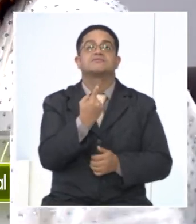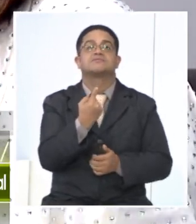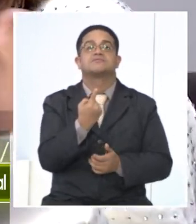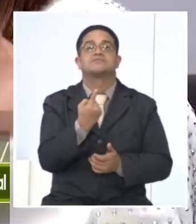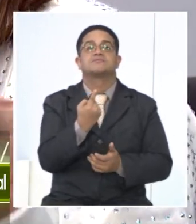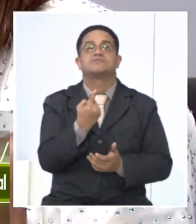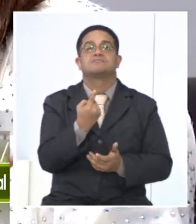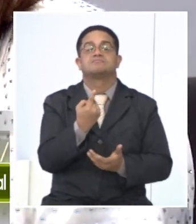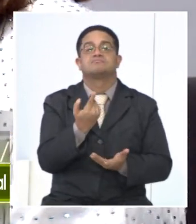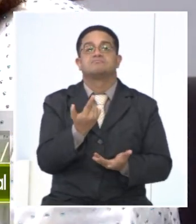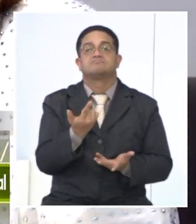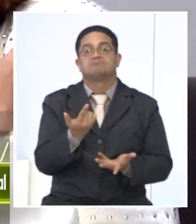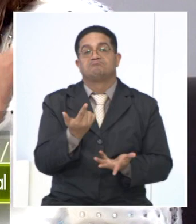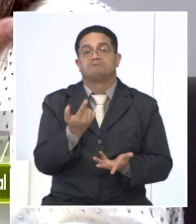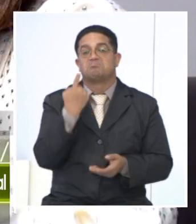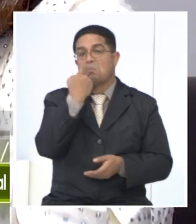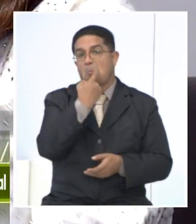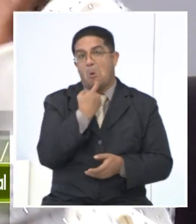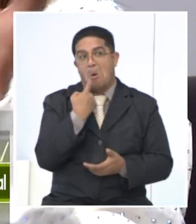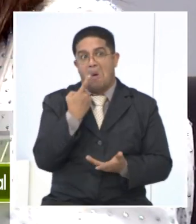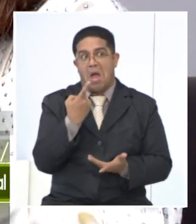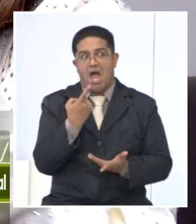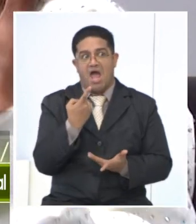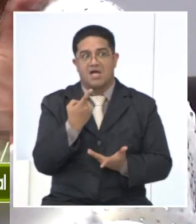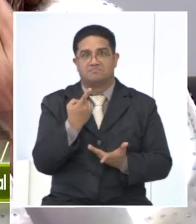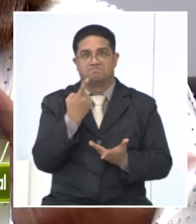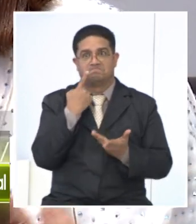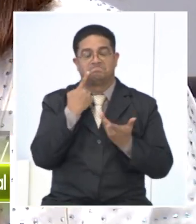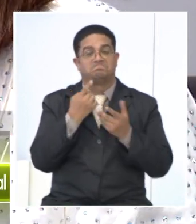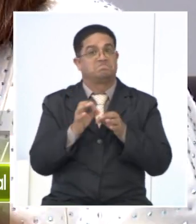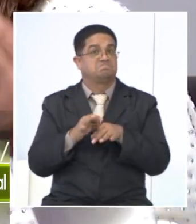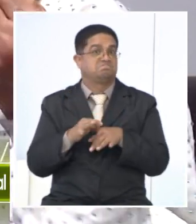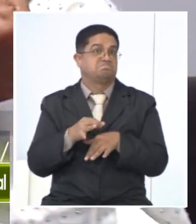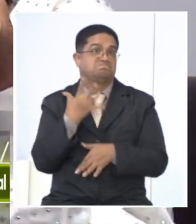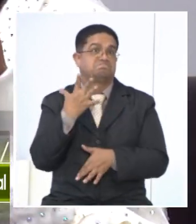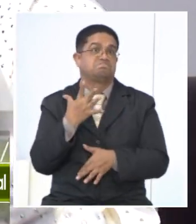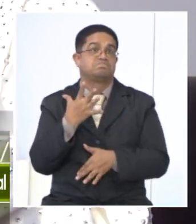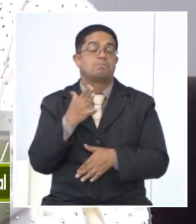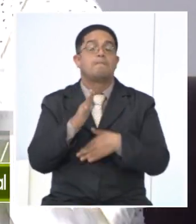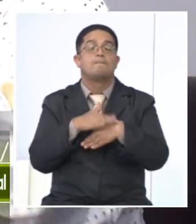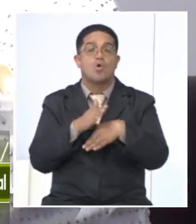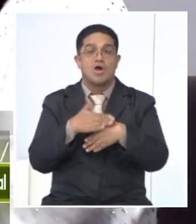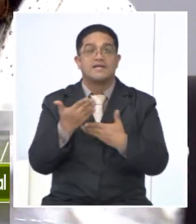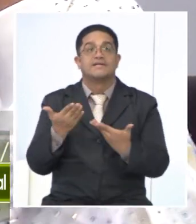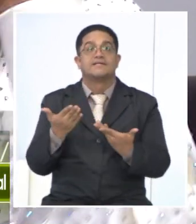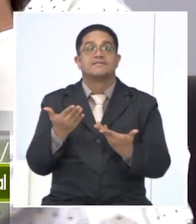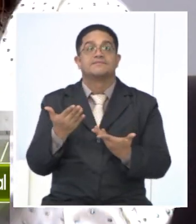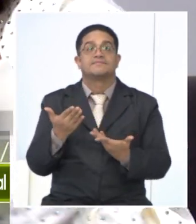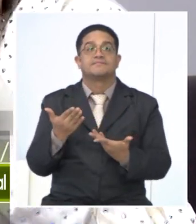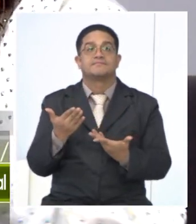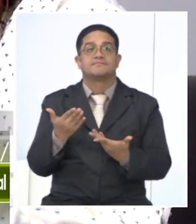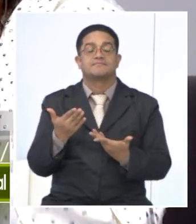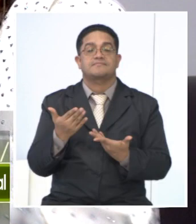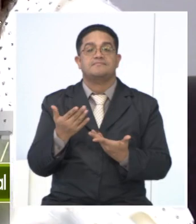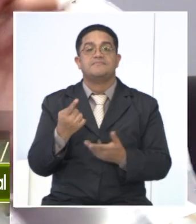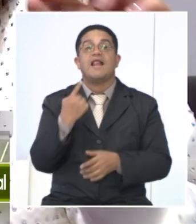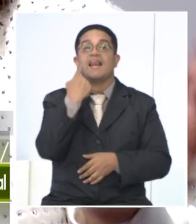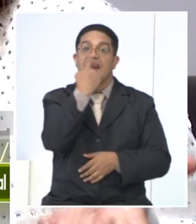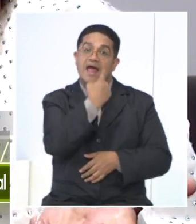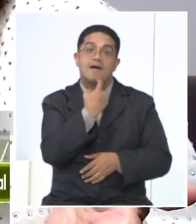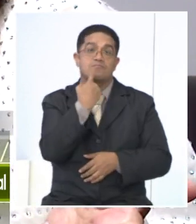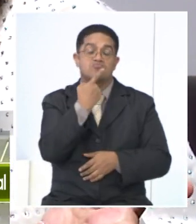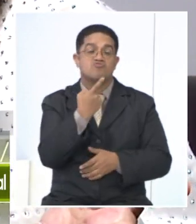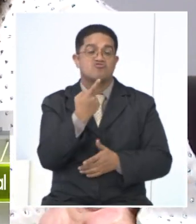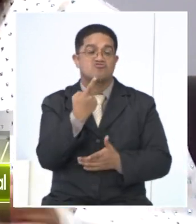de la cavidad oral, con su mucosa y todo lo que puede tener, porque cuando la mucosa está un